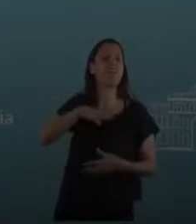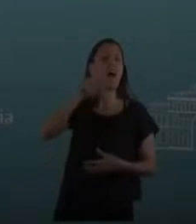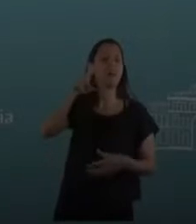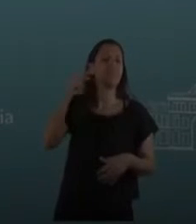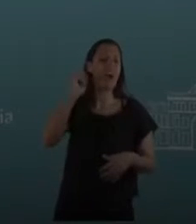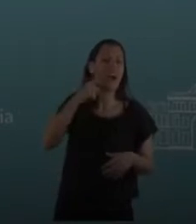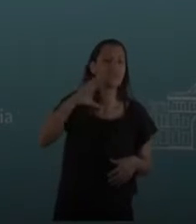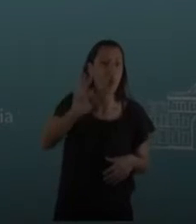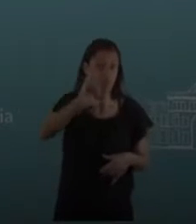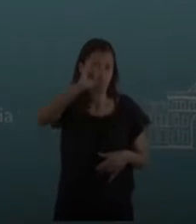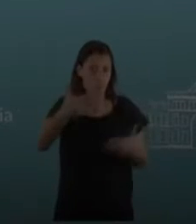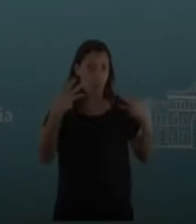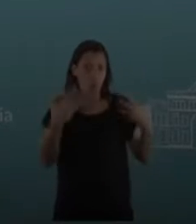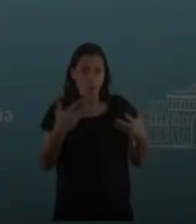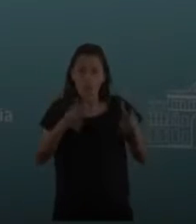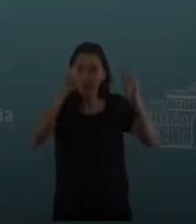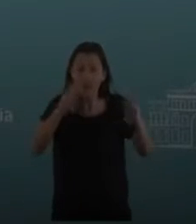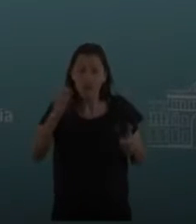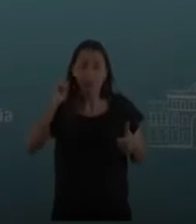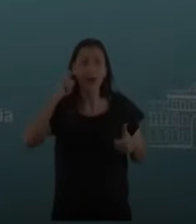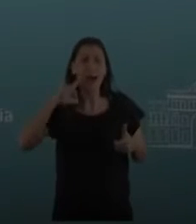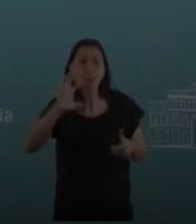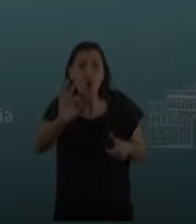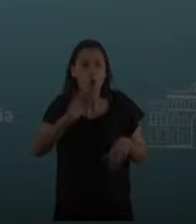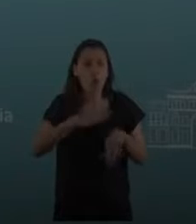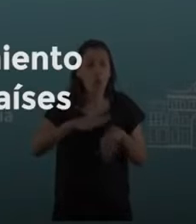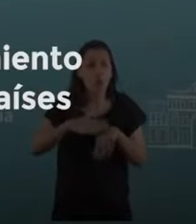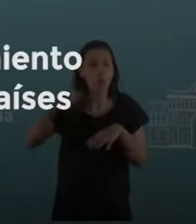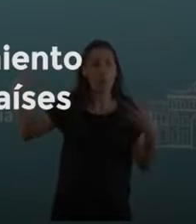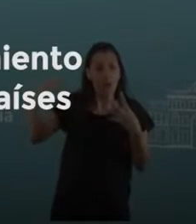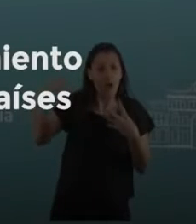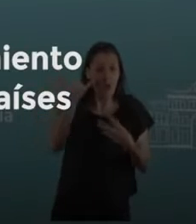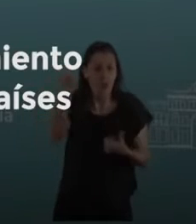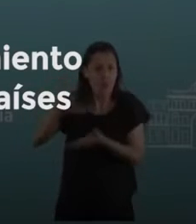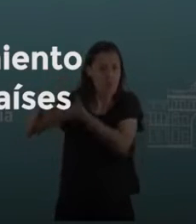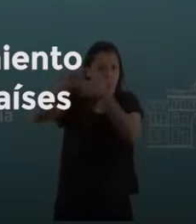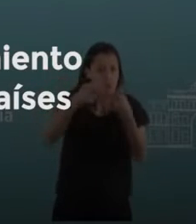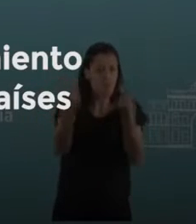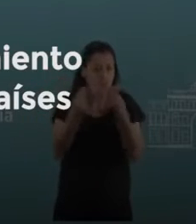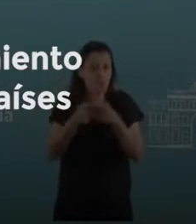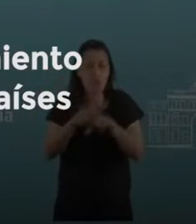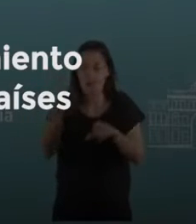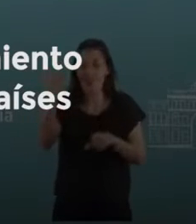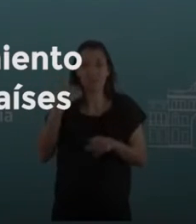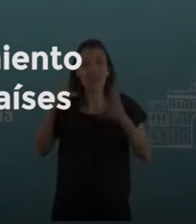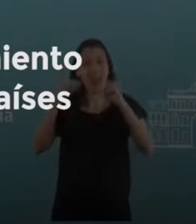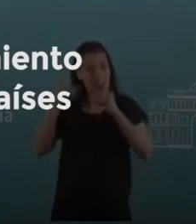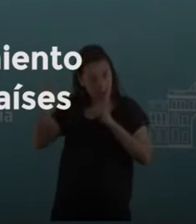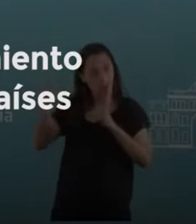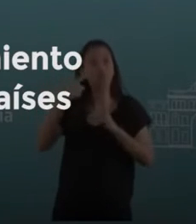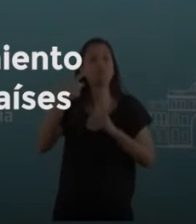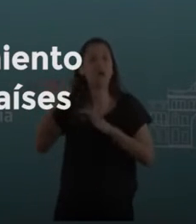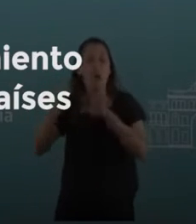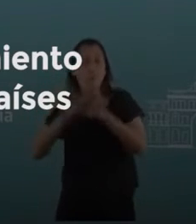En la mayoría de los países, la cuestión del combustible, digo, le acabo de transmitir esta conversación que se escuchó anoche entre Macron y Biden